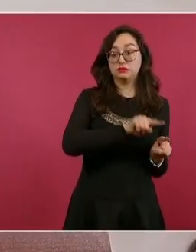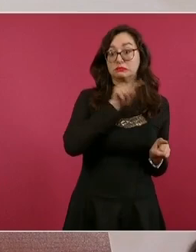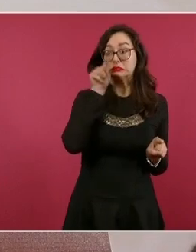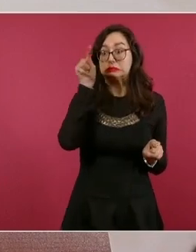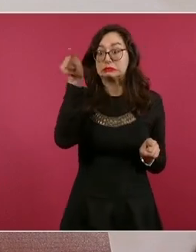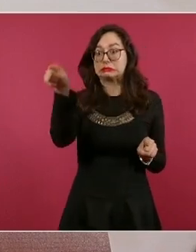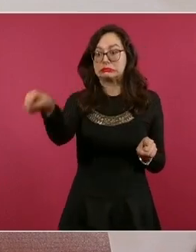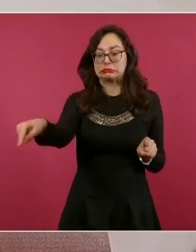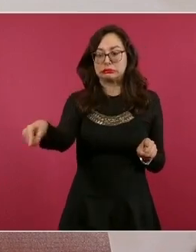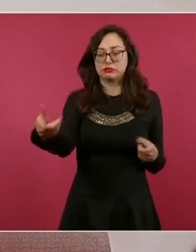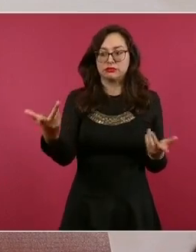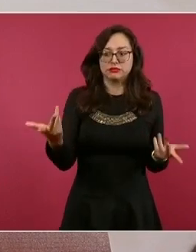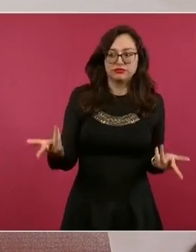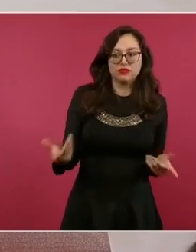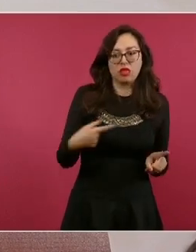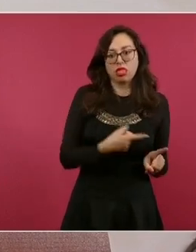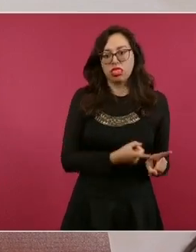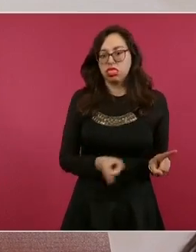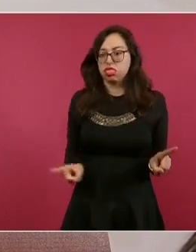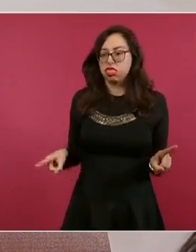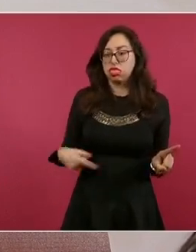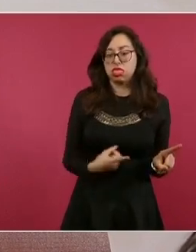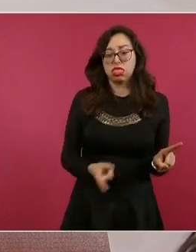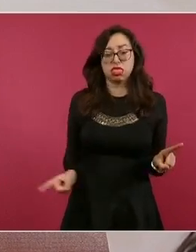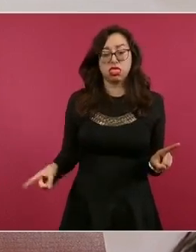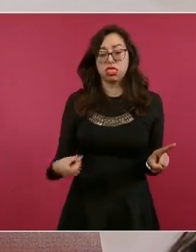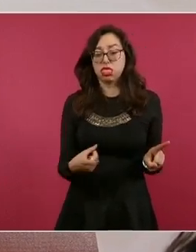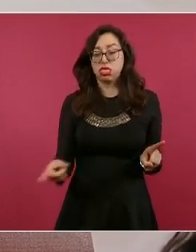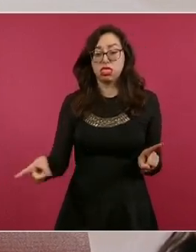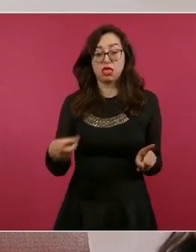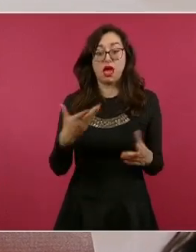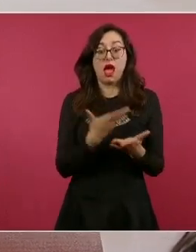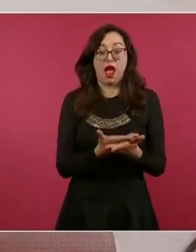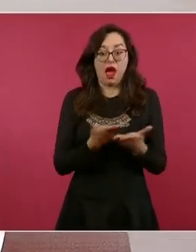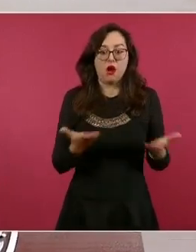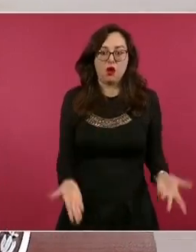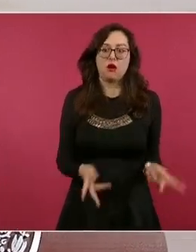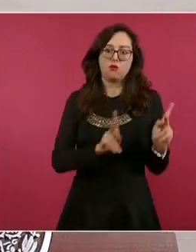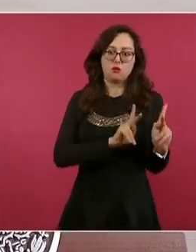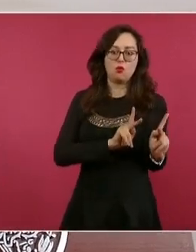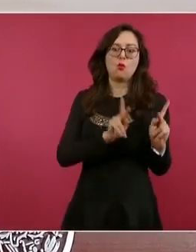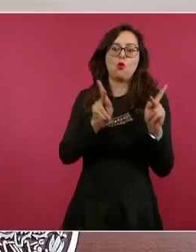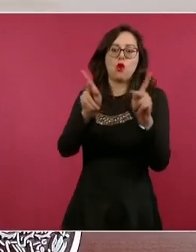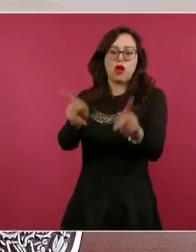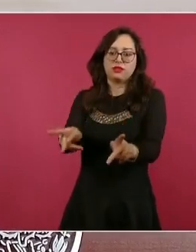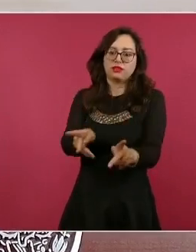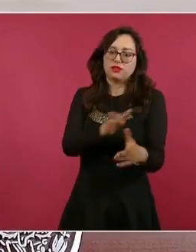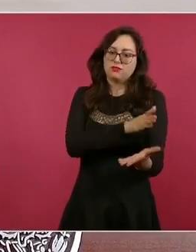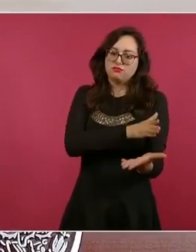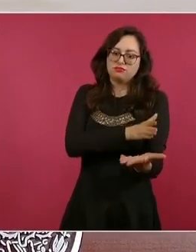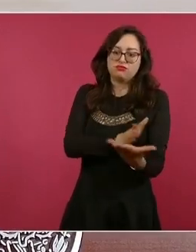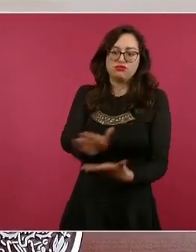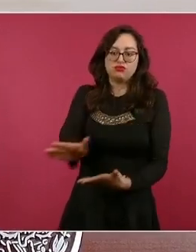Y ahí hemos tenido algún problema, también aprovecho para pedirle a la gente ayuda, apoyo.